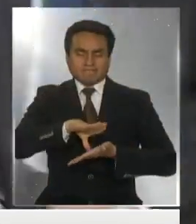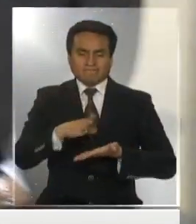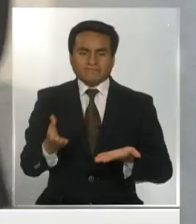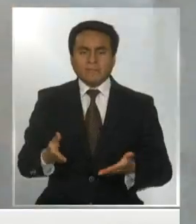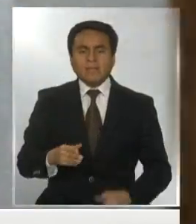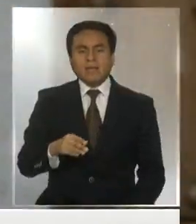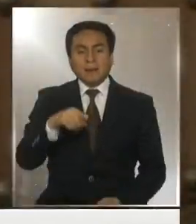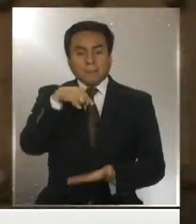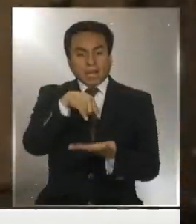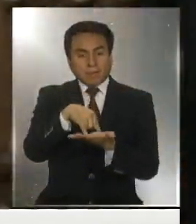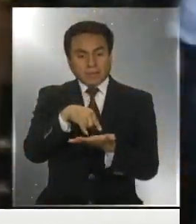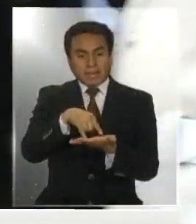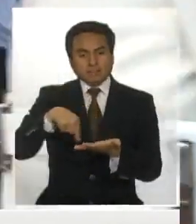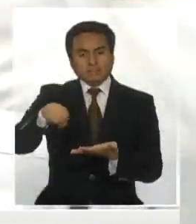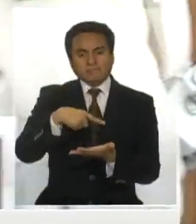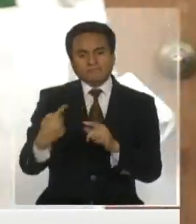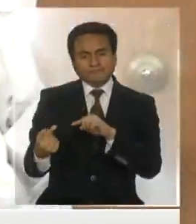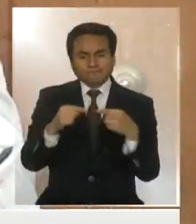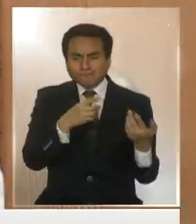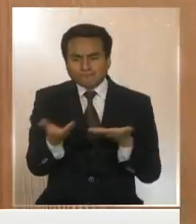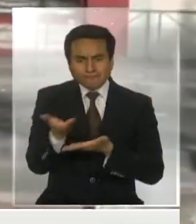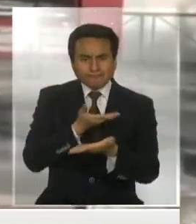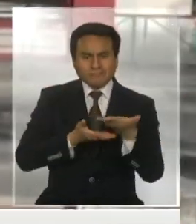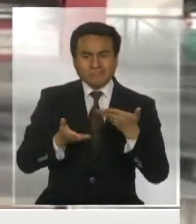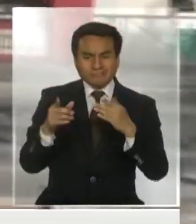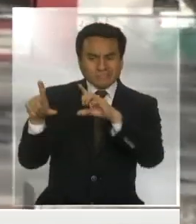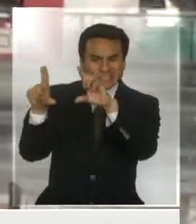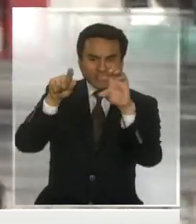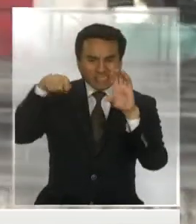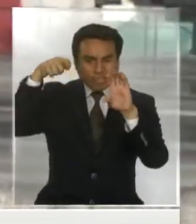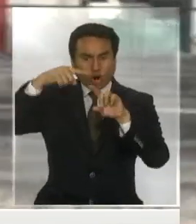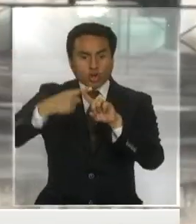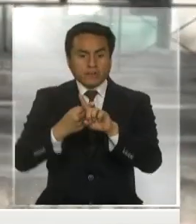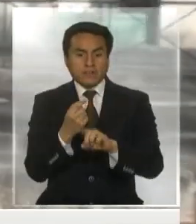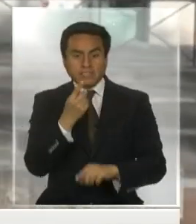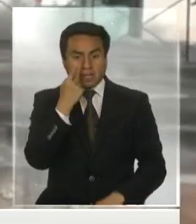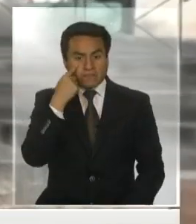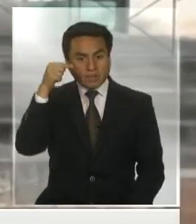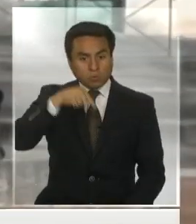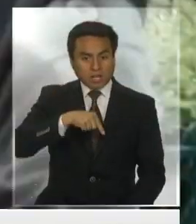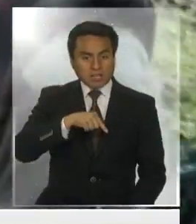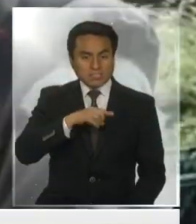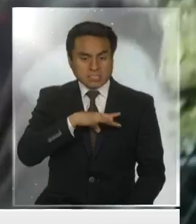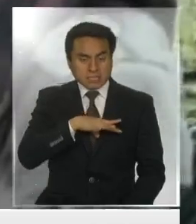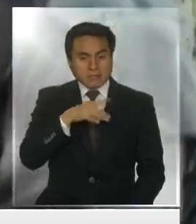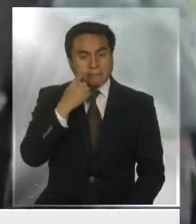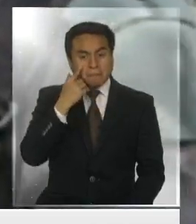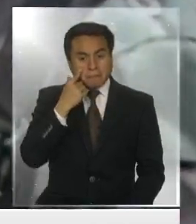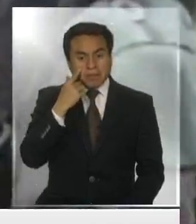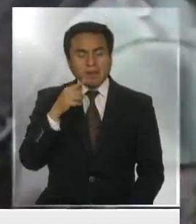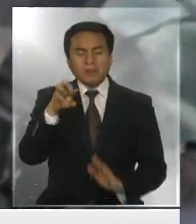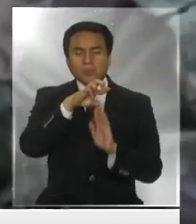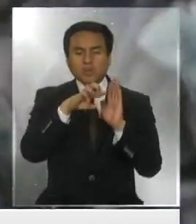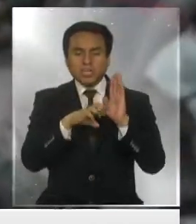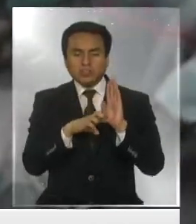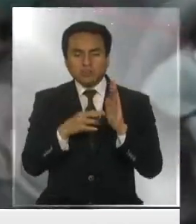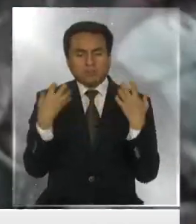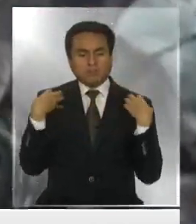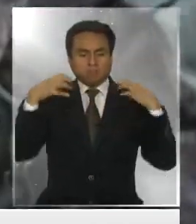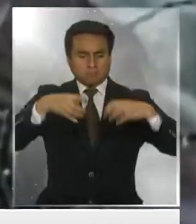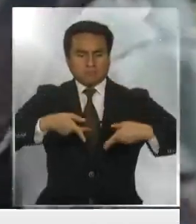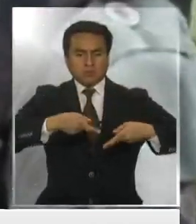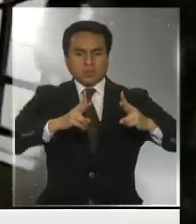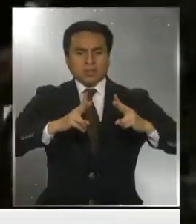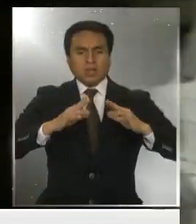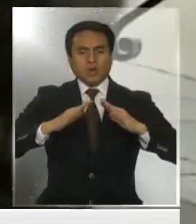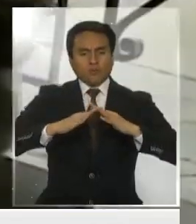los parlamentarios los que decidirán si imágenes como estas se verán o no en nuestro país. El proyecto que facultaría a las